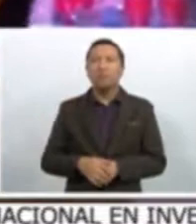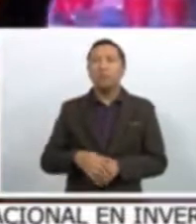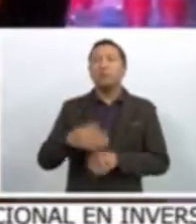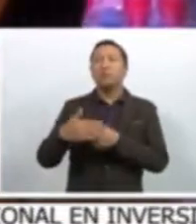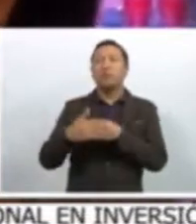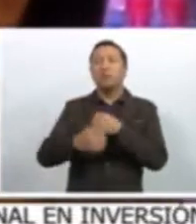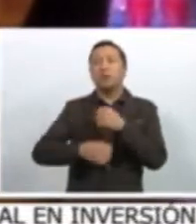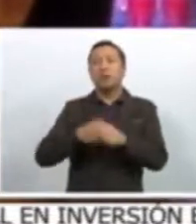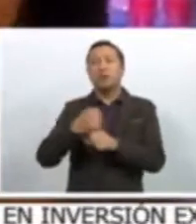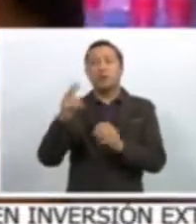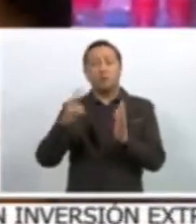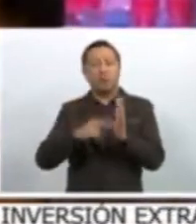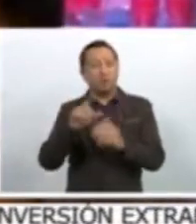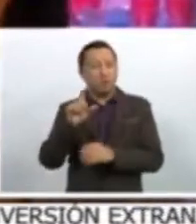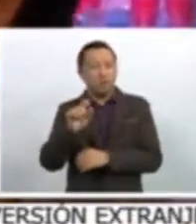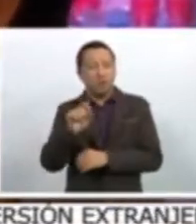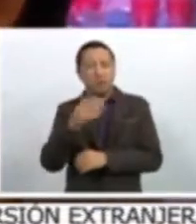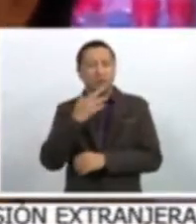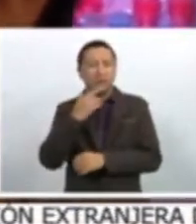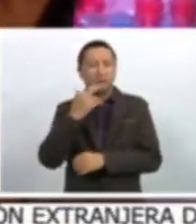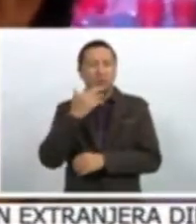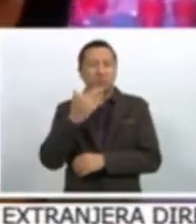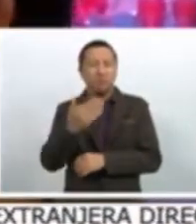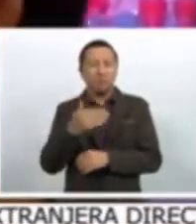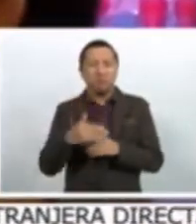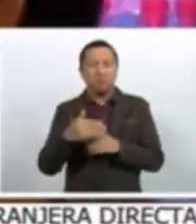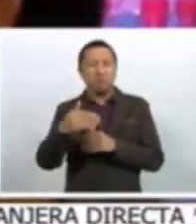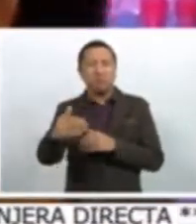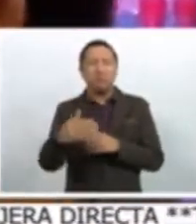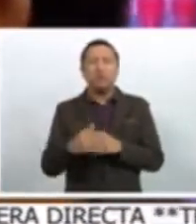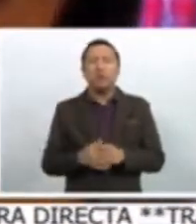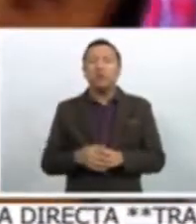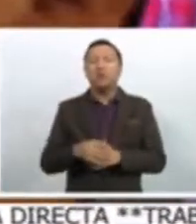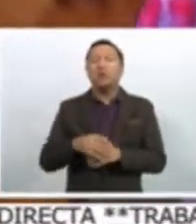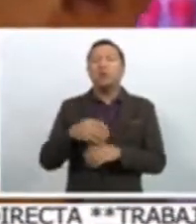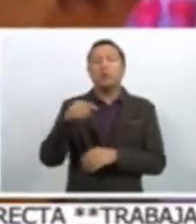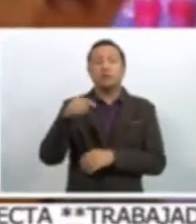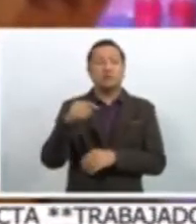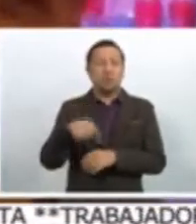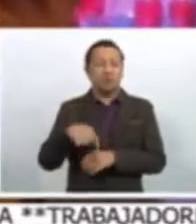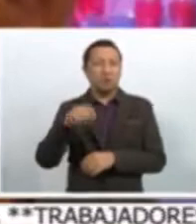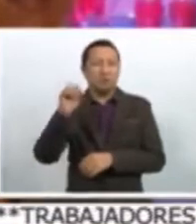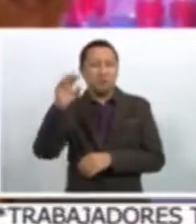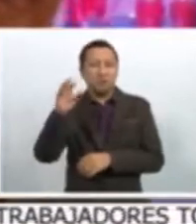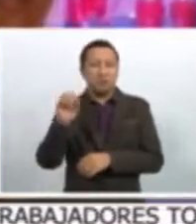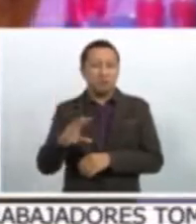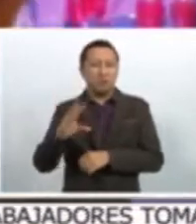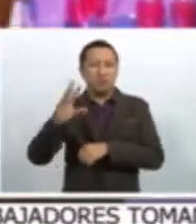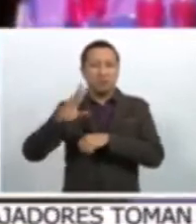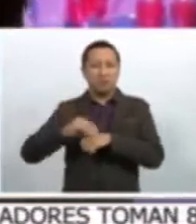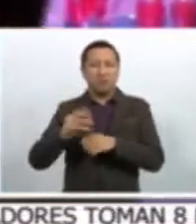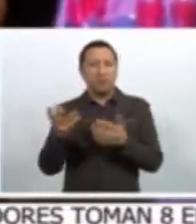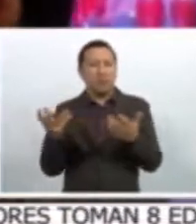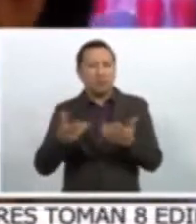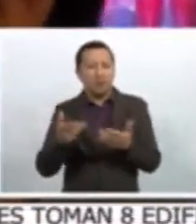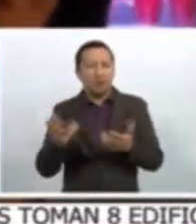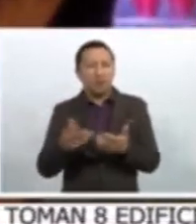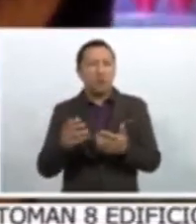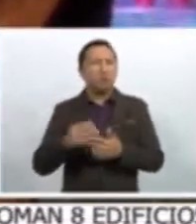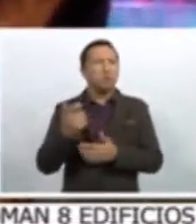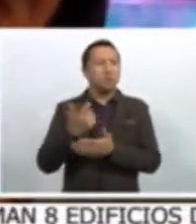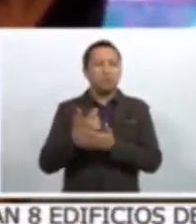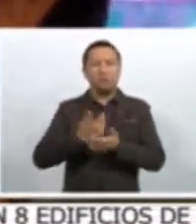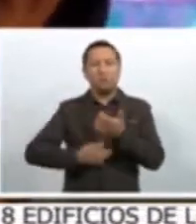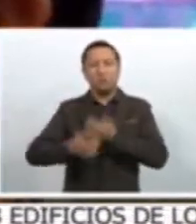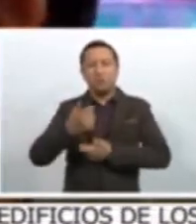dado en estos, de lo que el semáforo nos ha permitido aperturar, realmente la reactivación económica